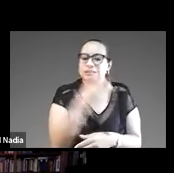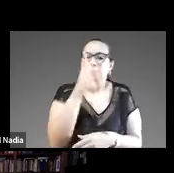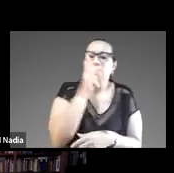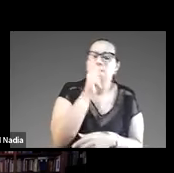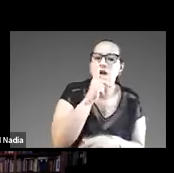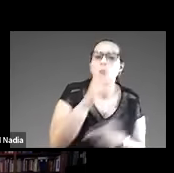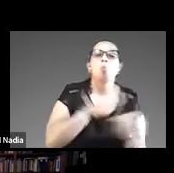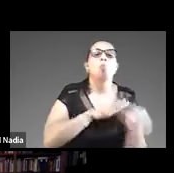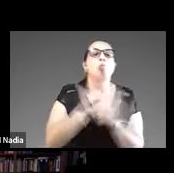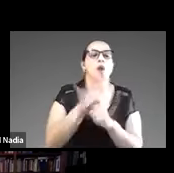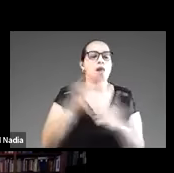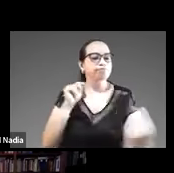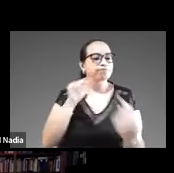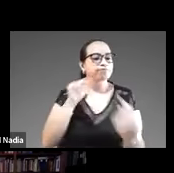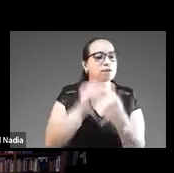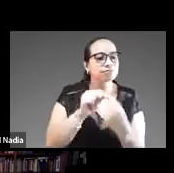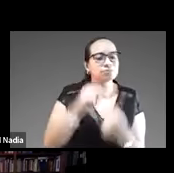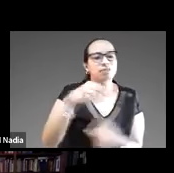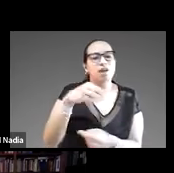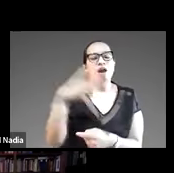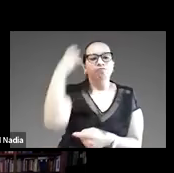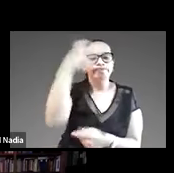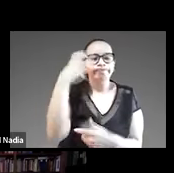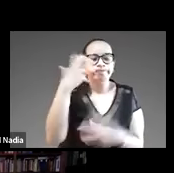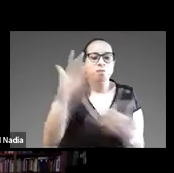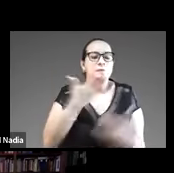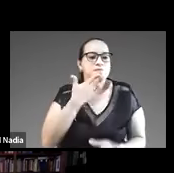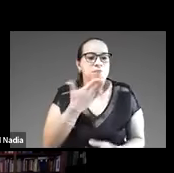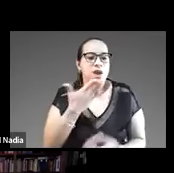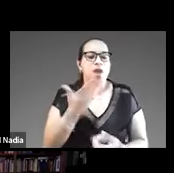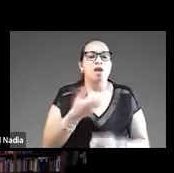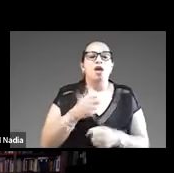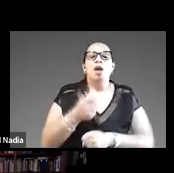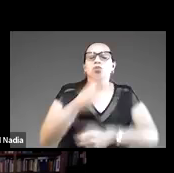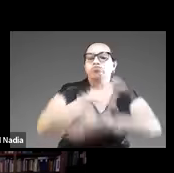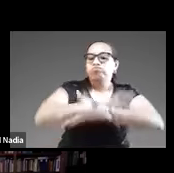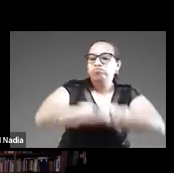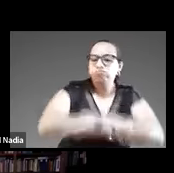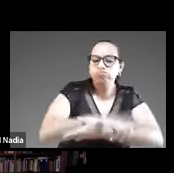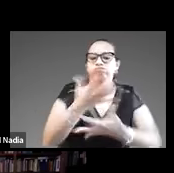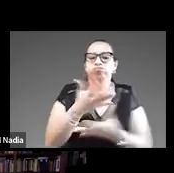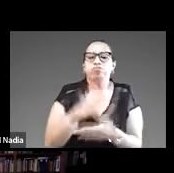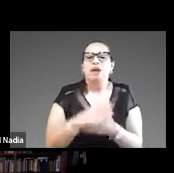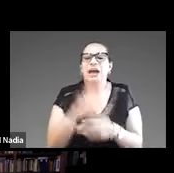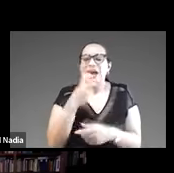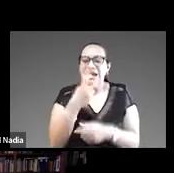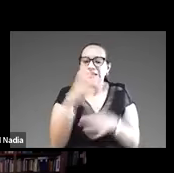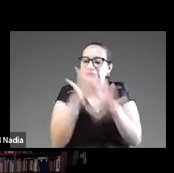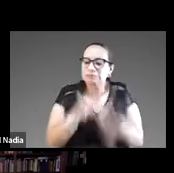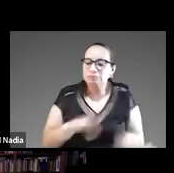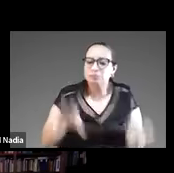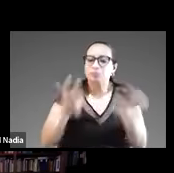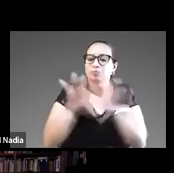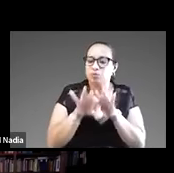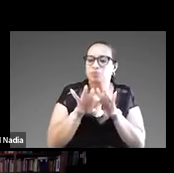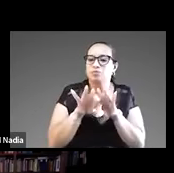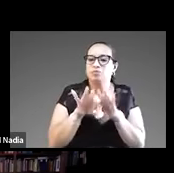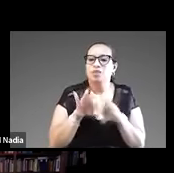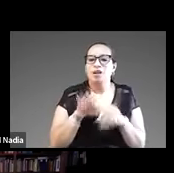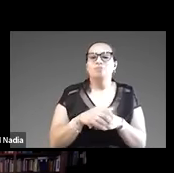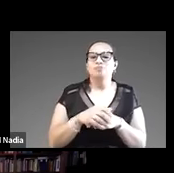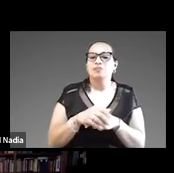empatía, reflexión activa, solidaridad, corresponsabilidad. Son fundamentos absolutos de